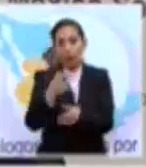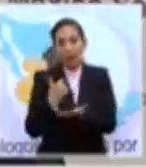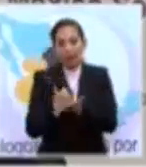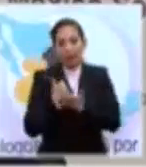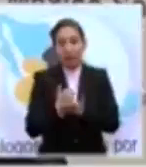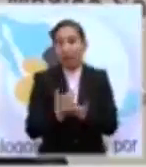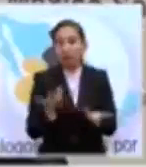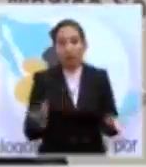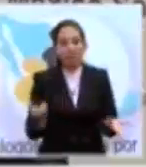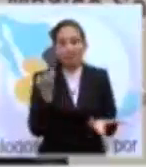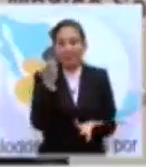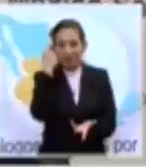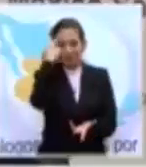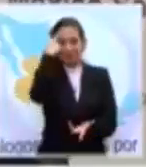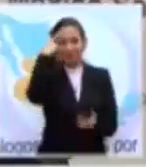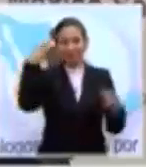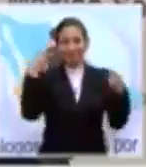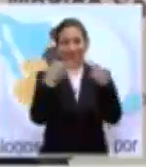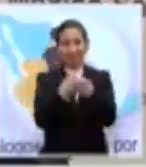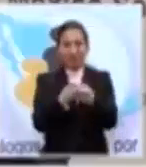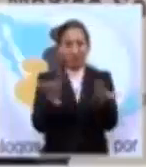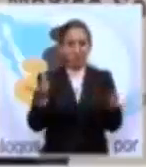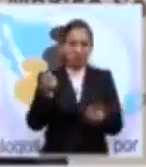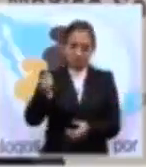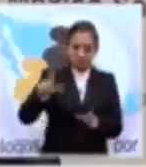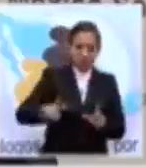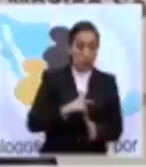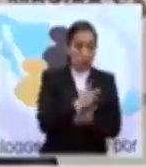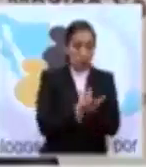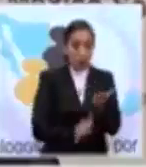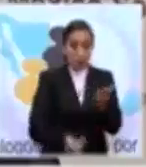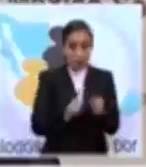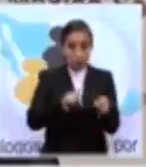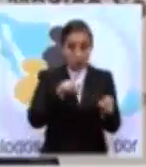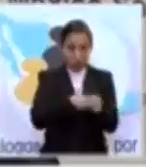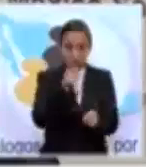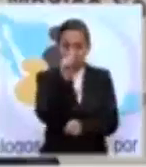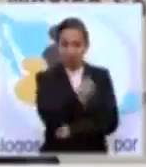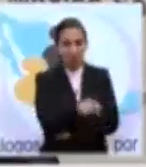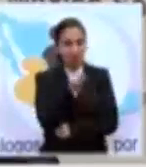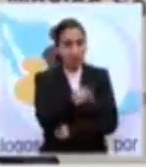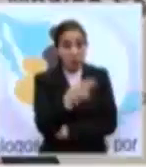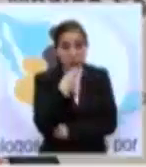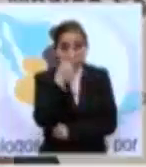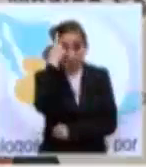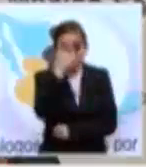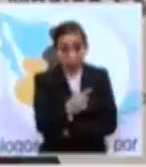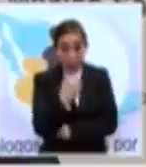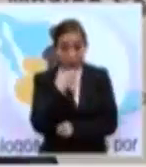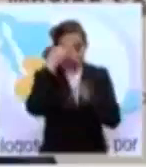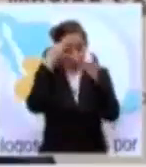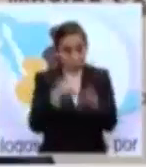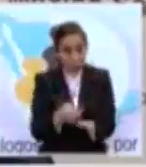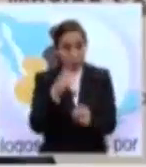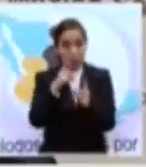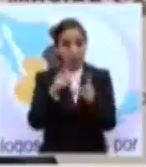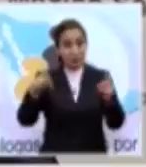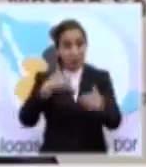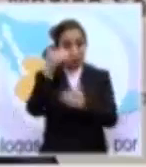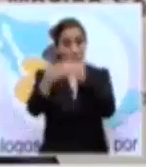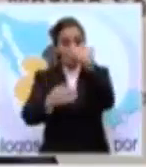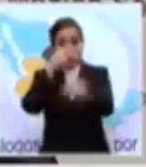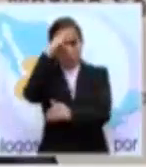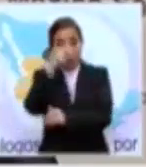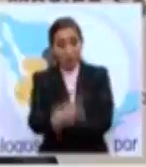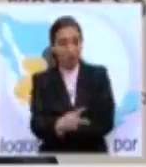esa perversidad que caracteriza a los programas sociales, pues no ha permitido que tengamos un verdadero desarrollo social en el país,